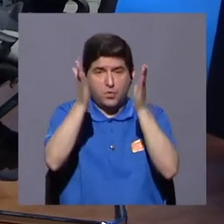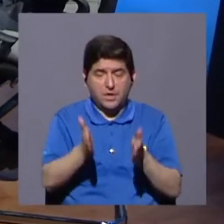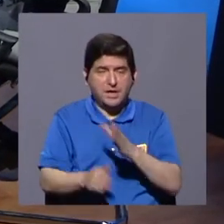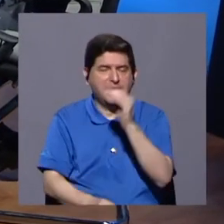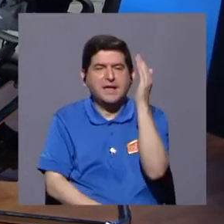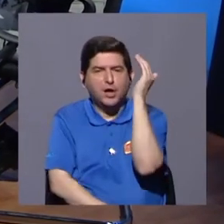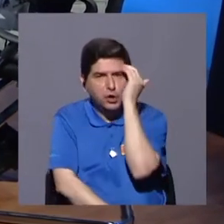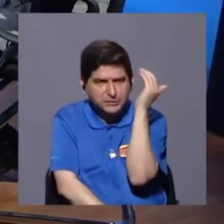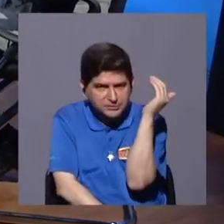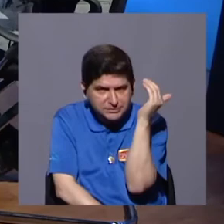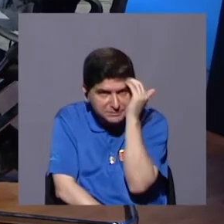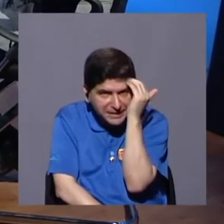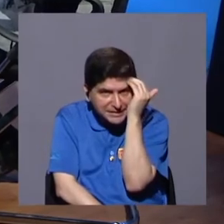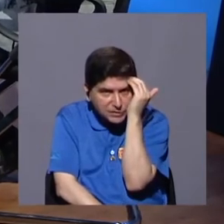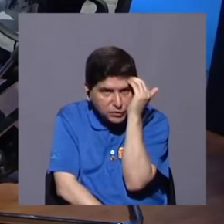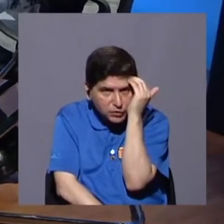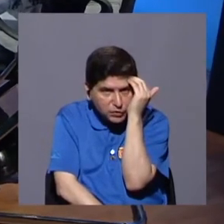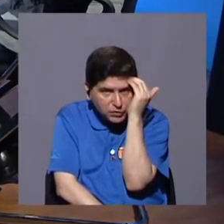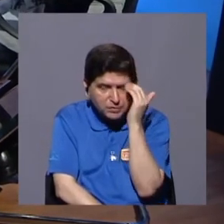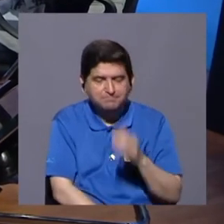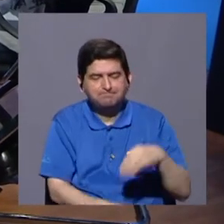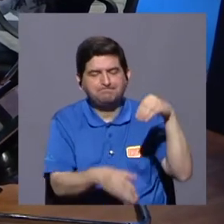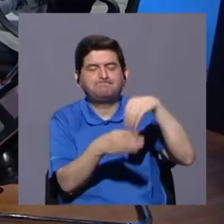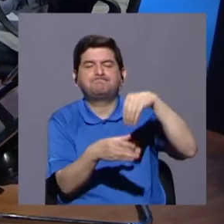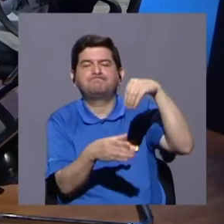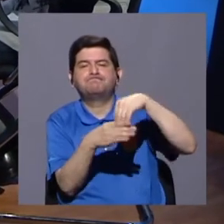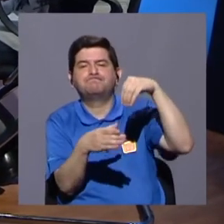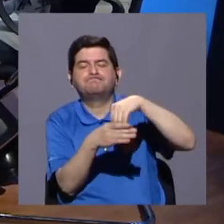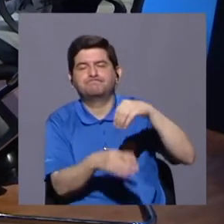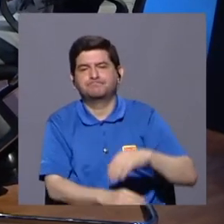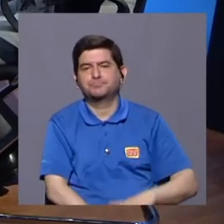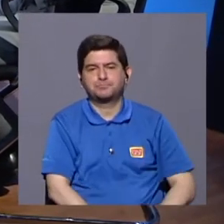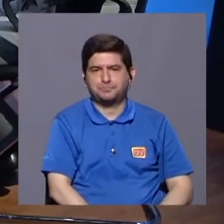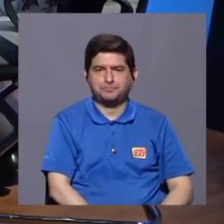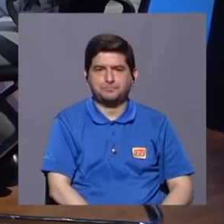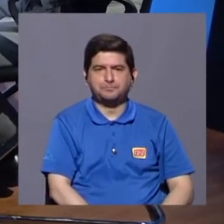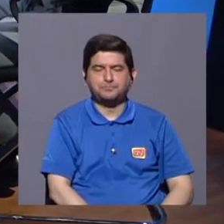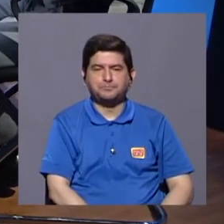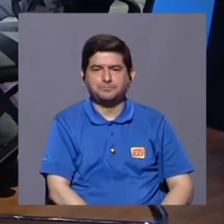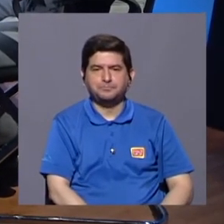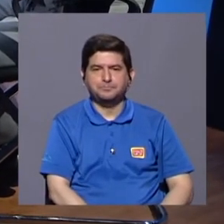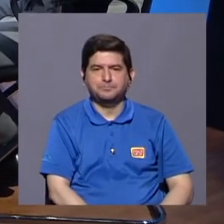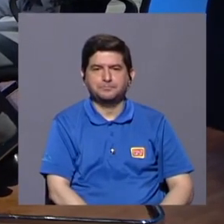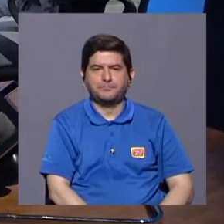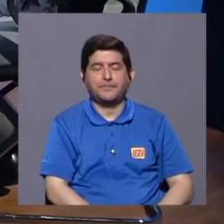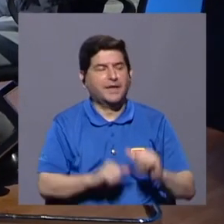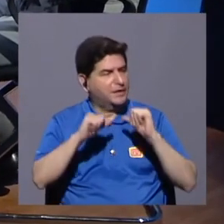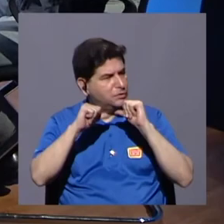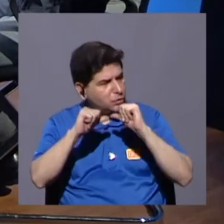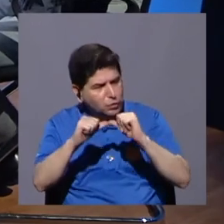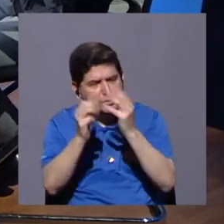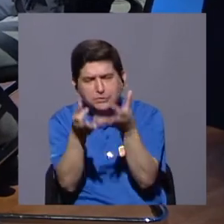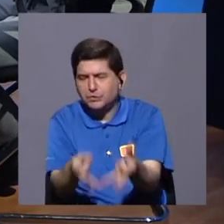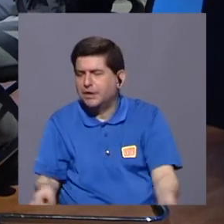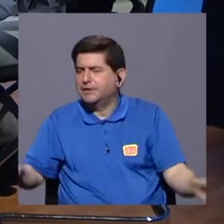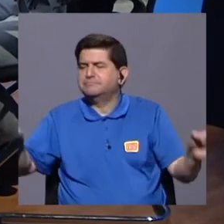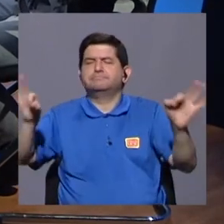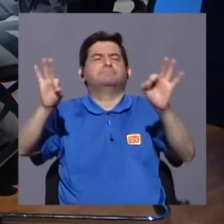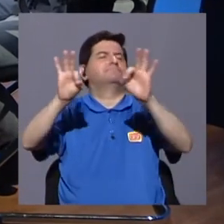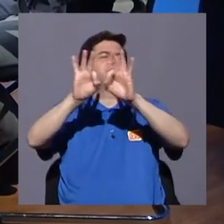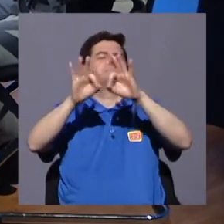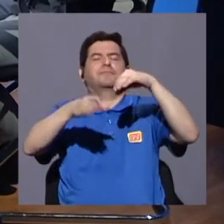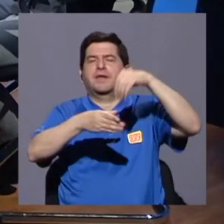conocimiento es la inversión es el costo entonces sigue siendo fundamental que